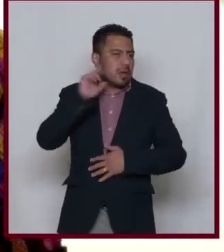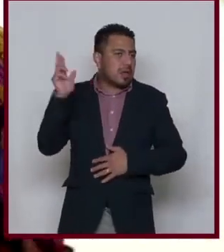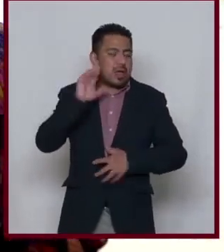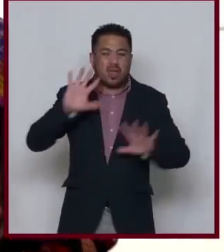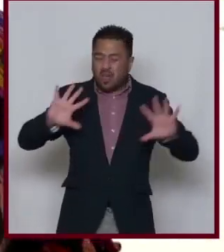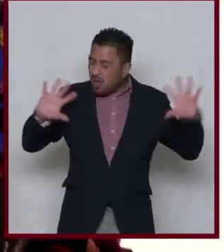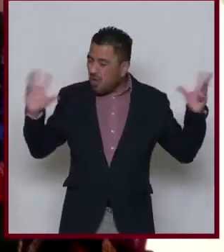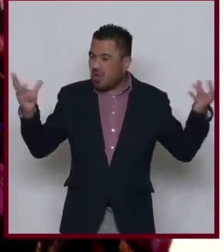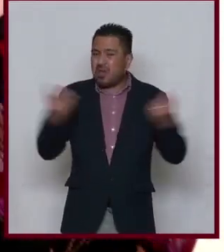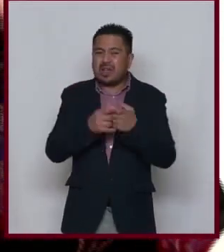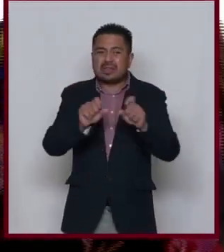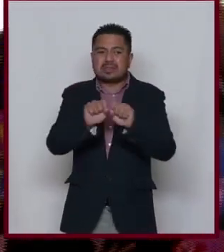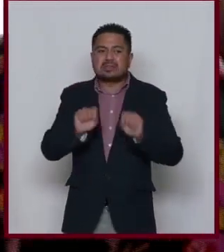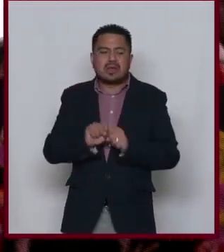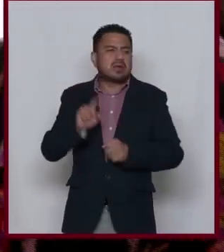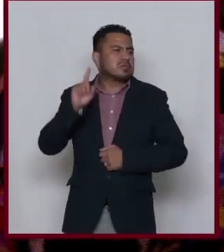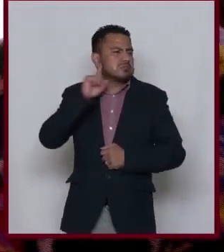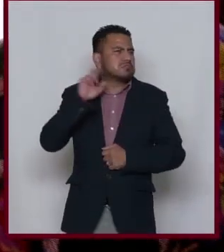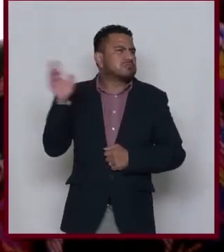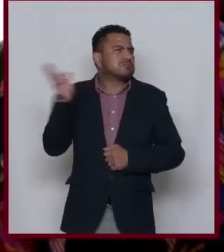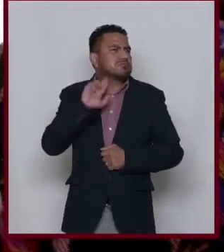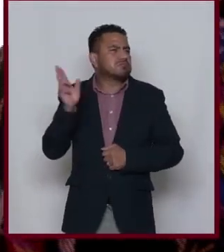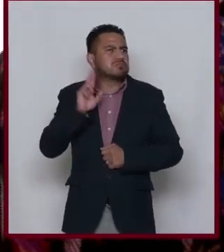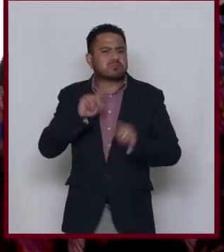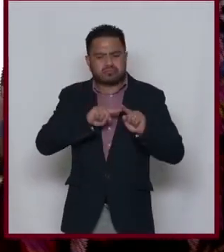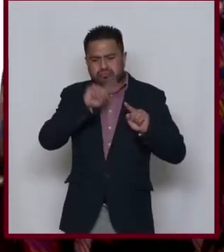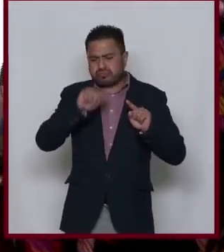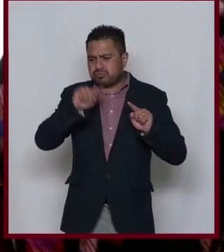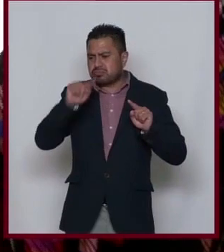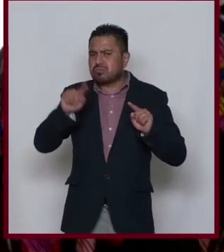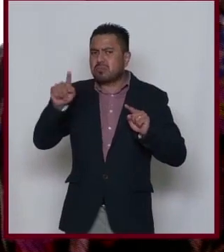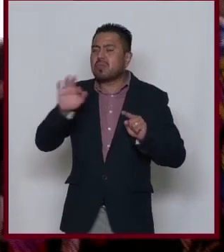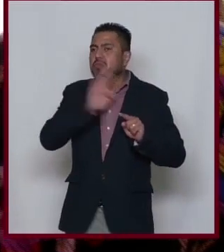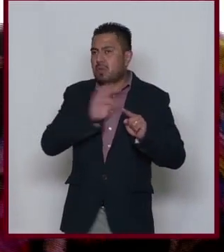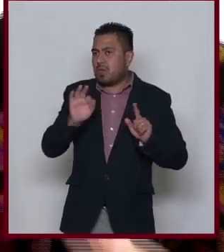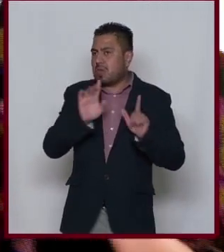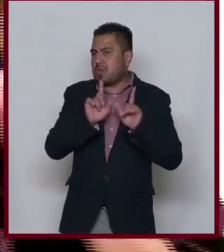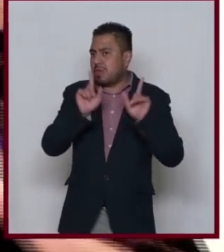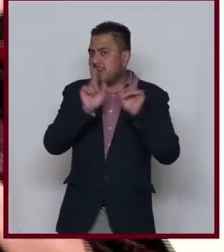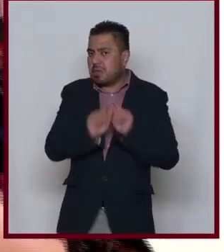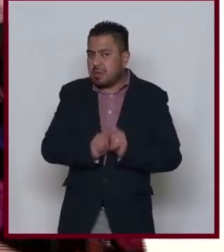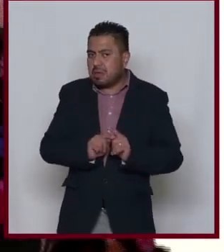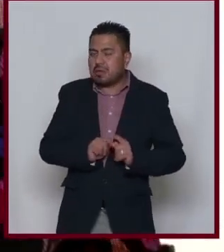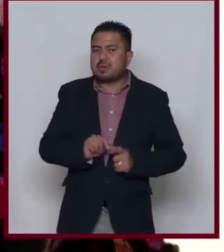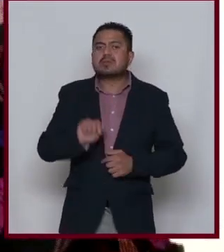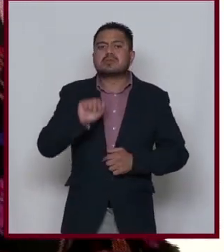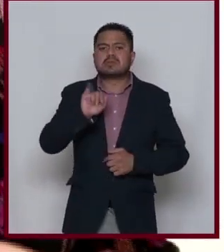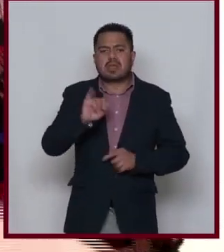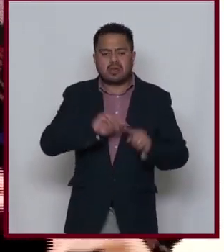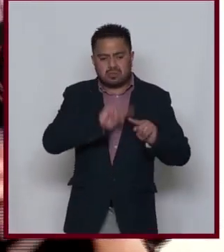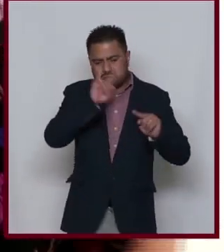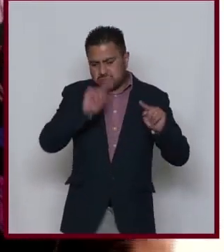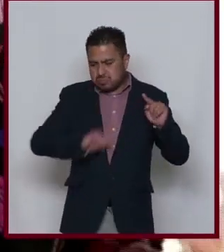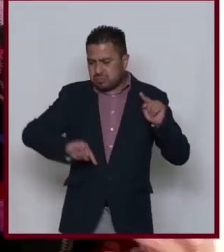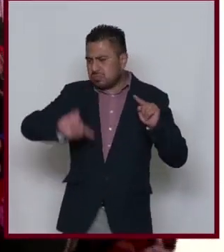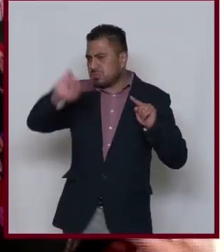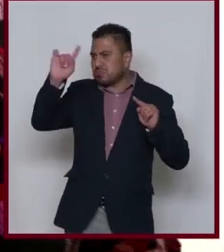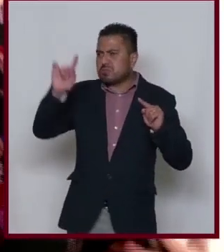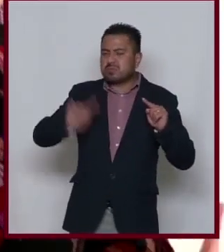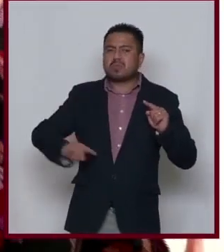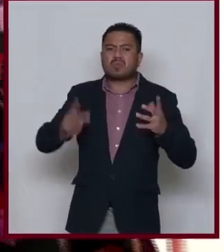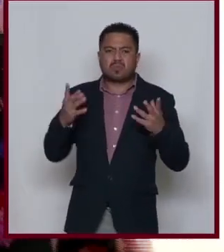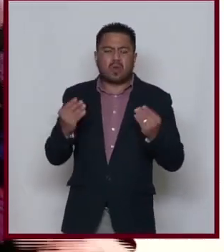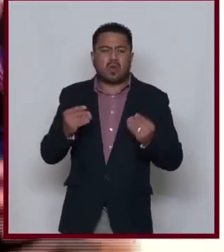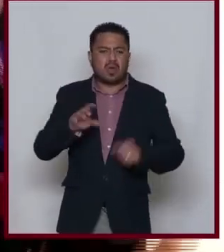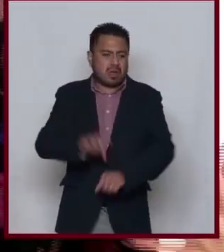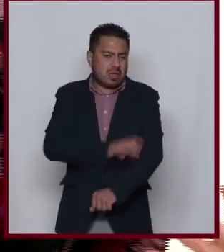sala. El sonido es una onda, ¿no? ¿Se podrá dibujar? Sí, es una onda. Bueno, muchas ondas